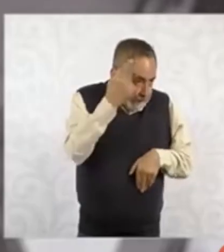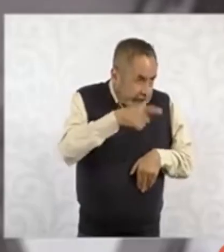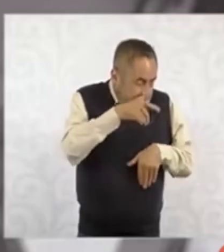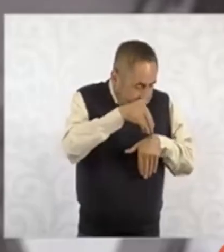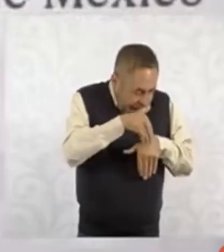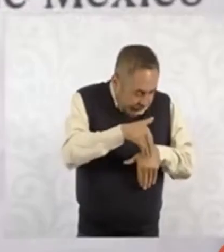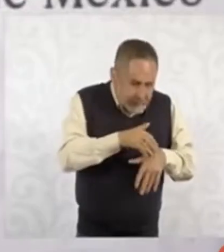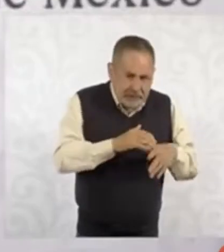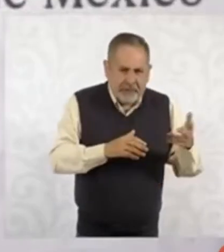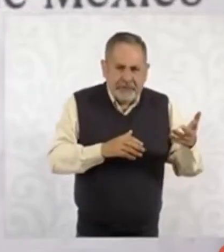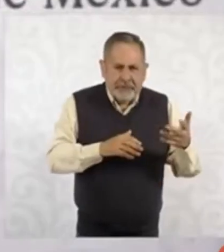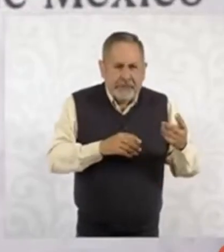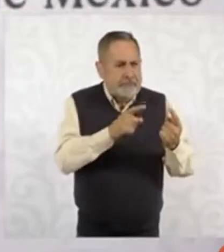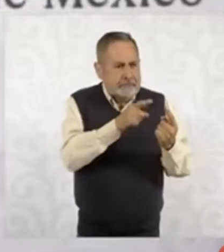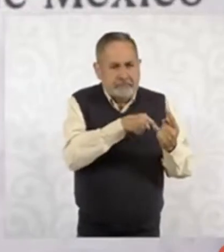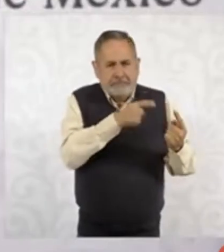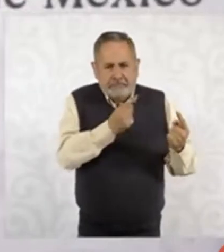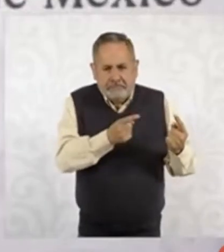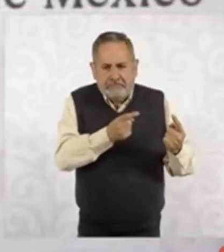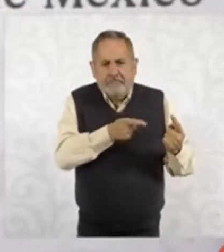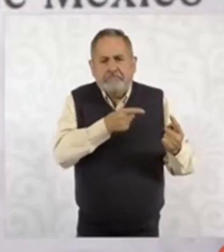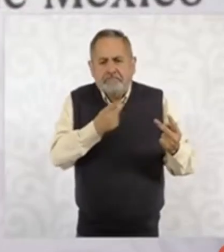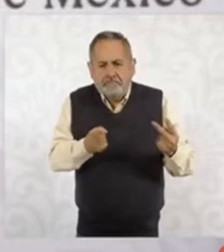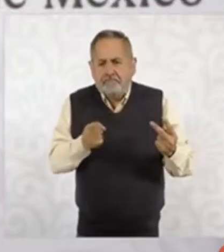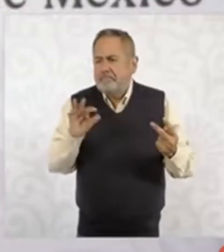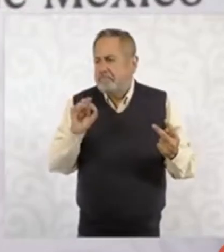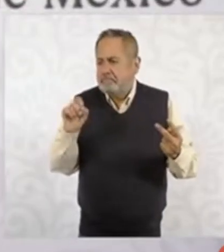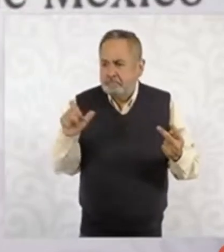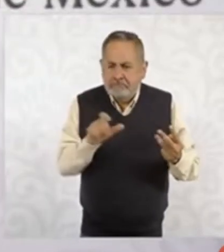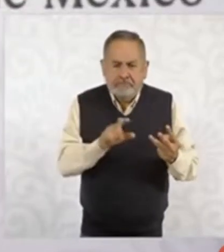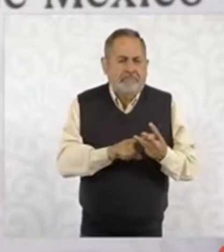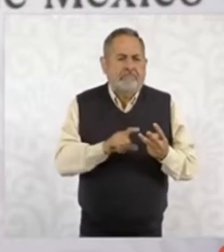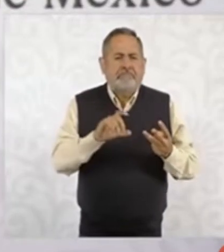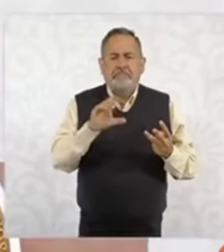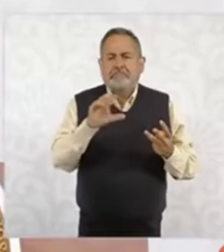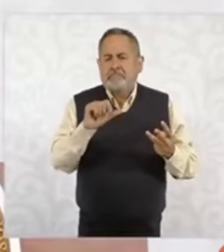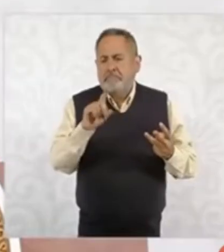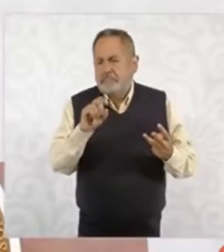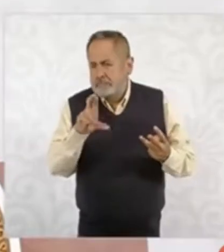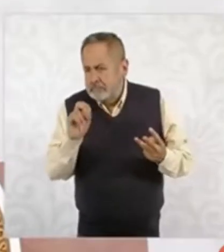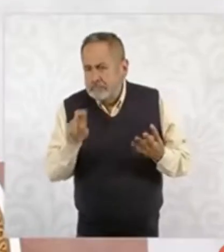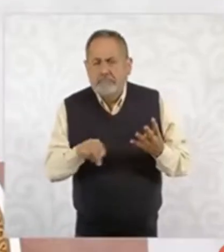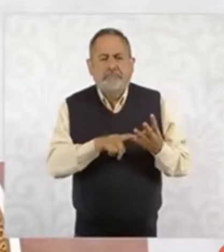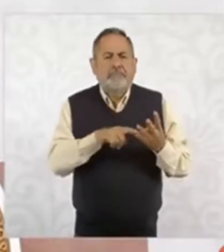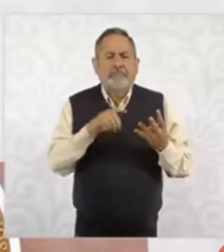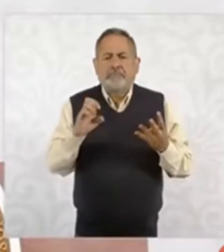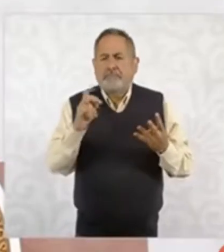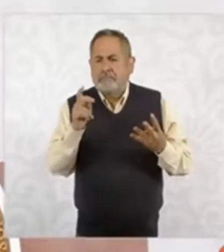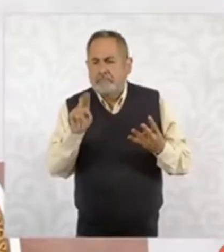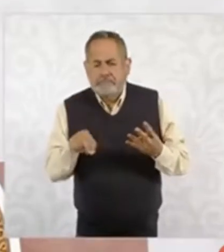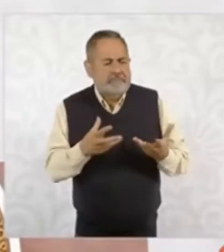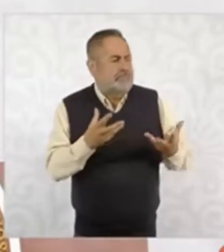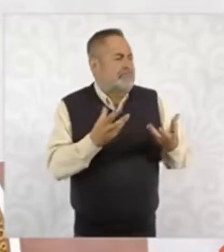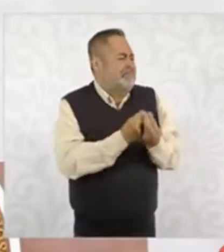Y podemos seguirnos. Fox, Calderón, Peña Nieto, porque es en realidad el periodo del PRIAN.